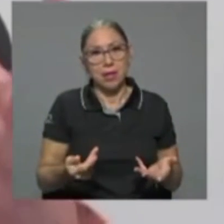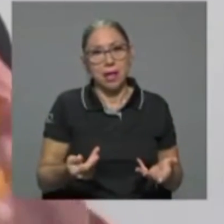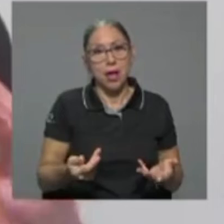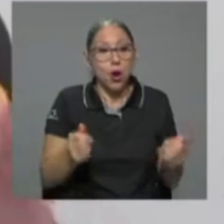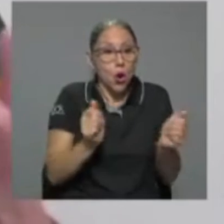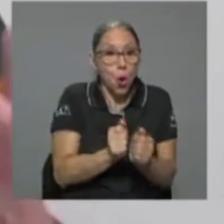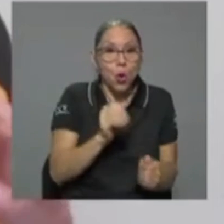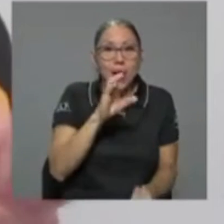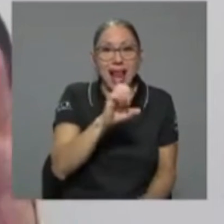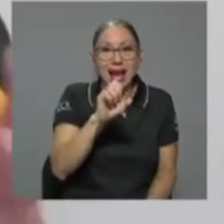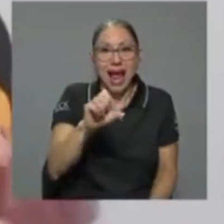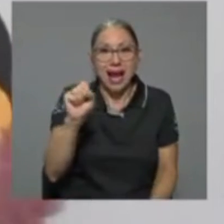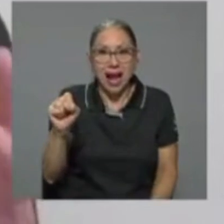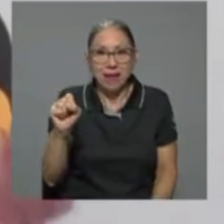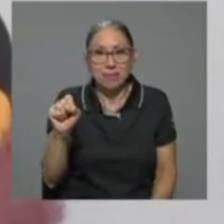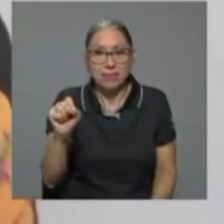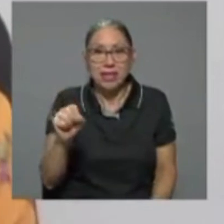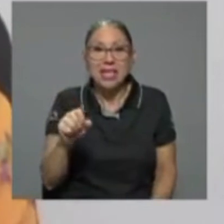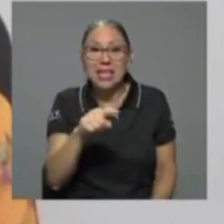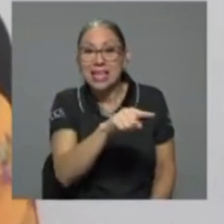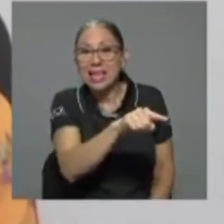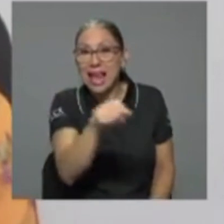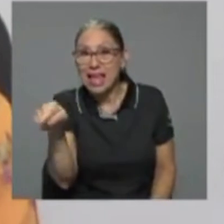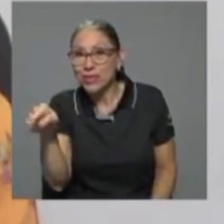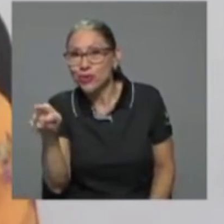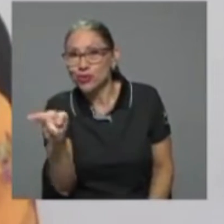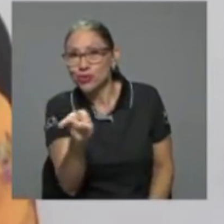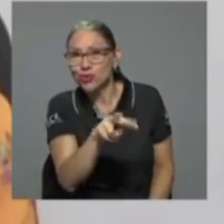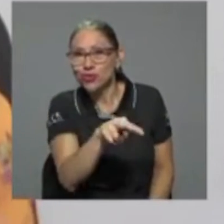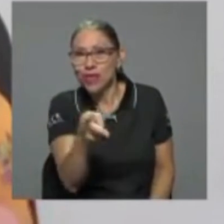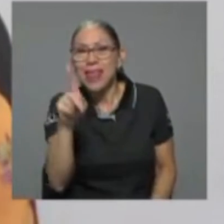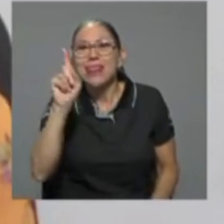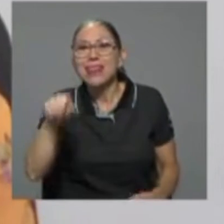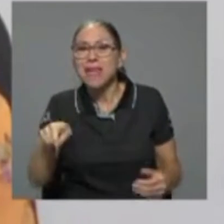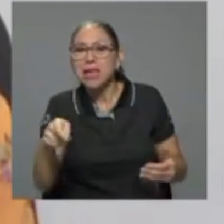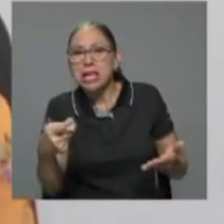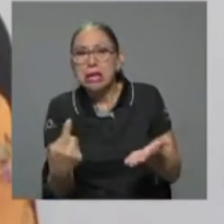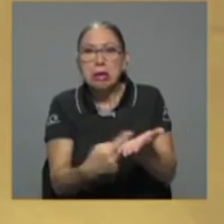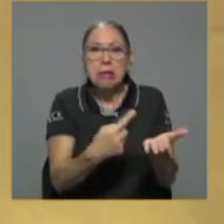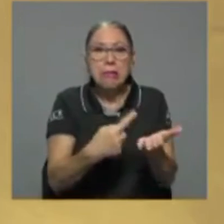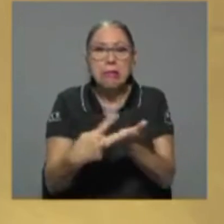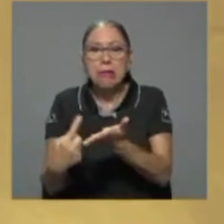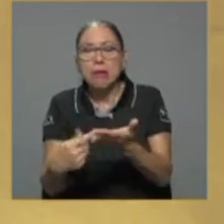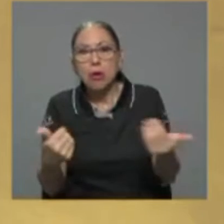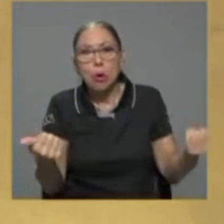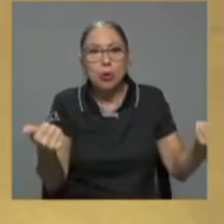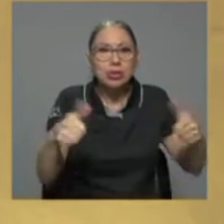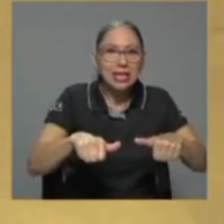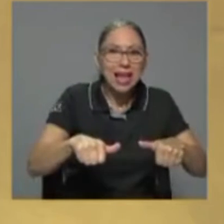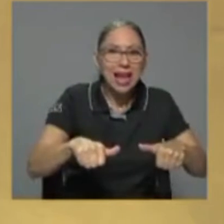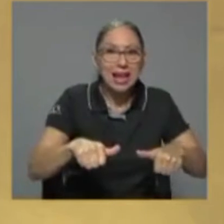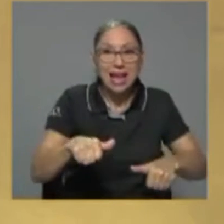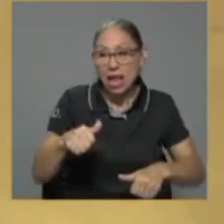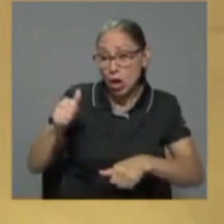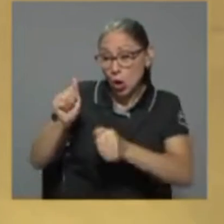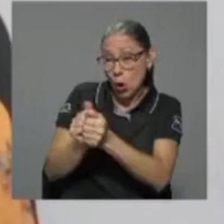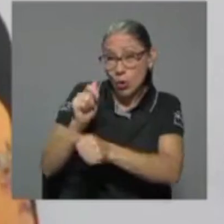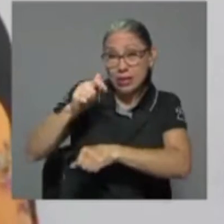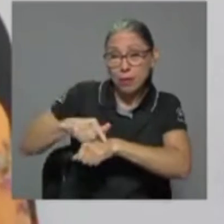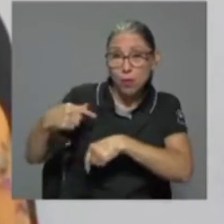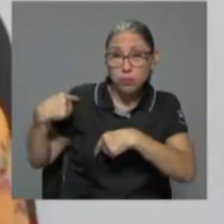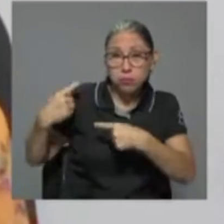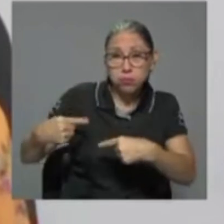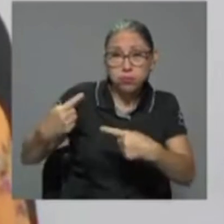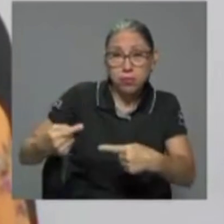Costarricense y que ellos también tienen que conciliar. Y estos montos se han venido incrementando en el tiempo, ¿verdad?